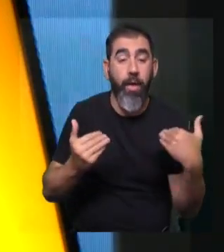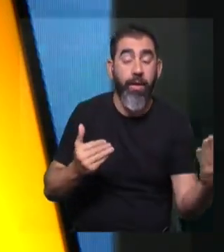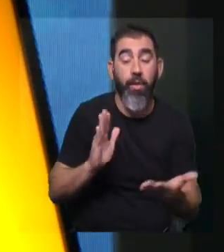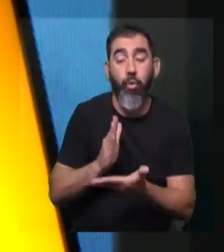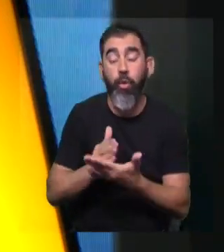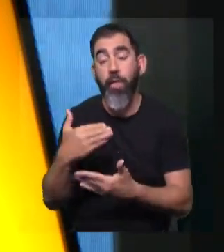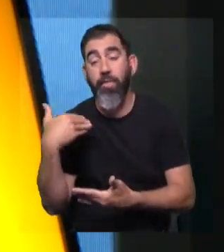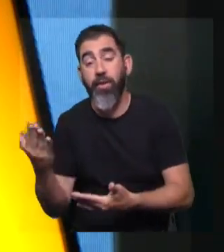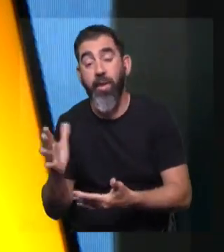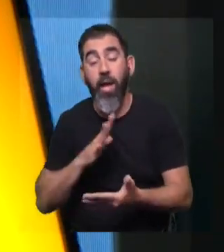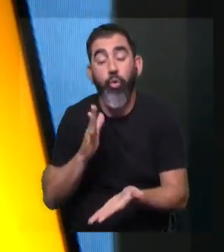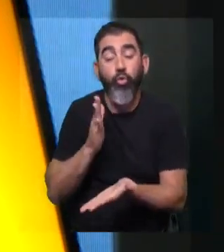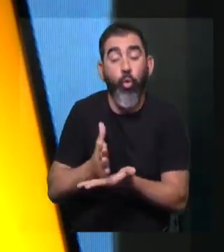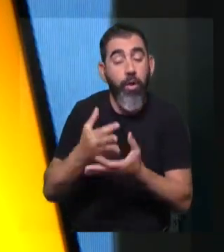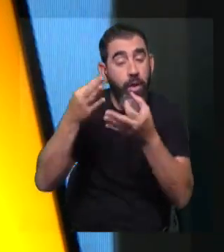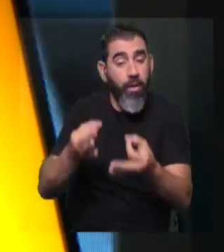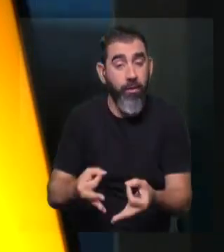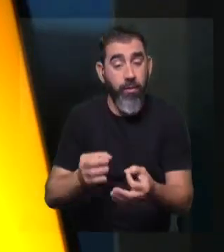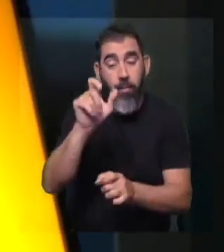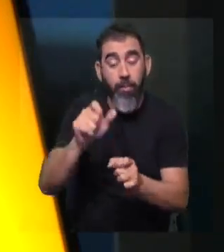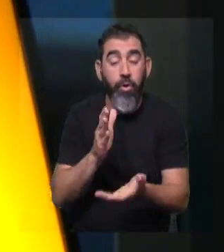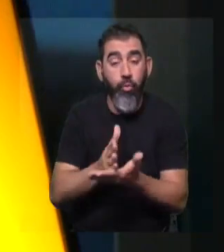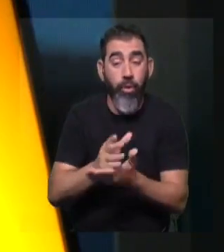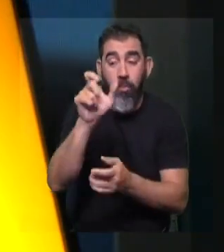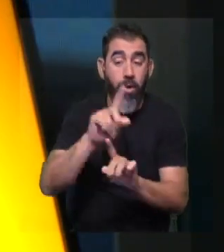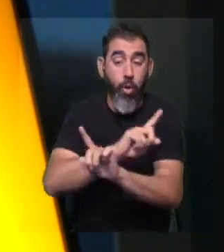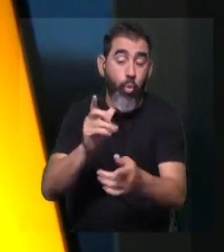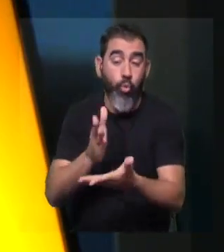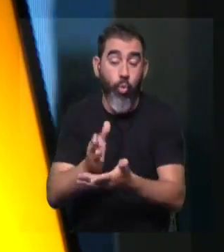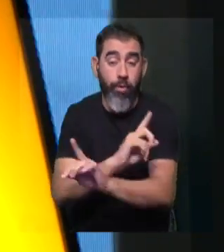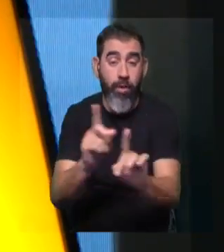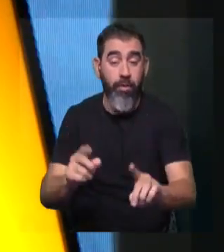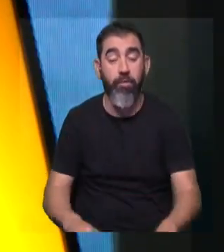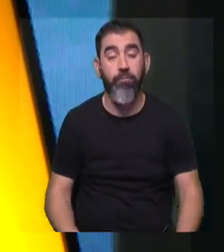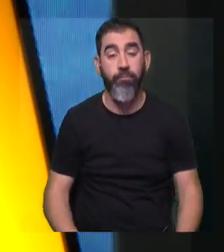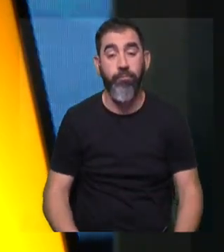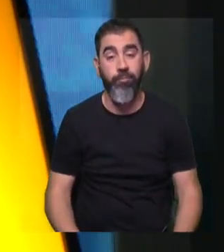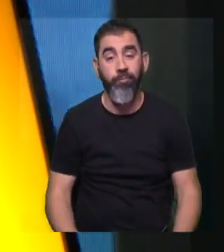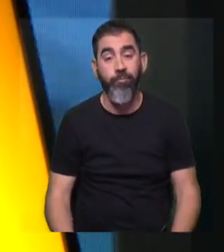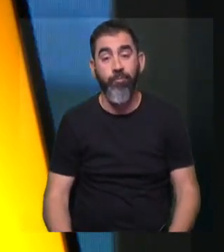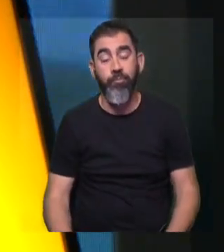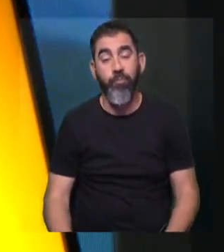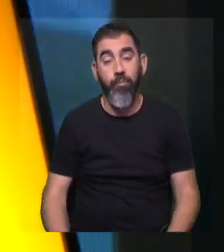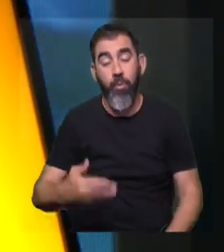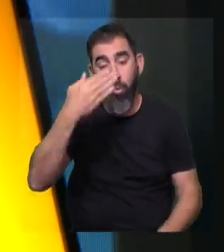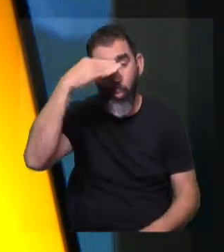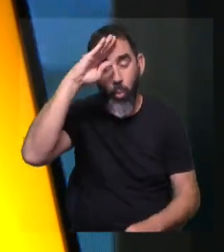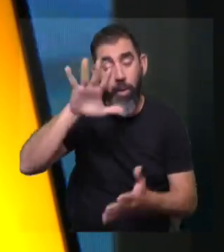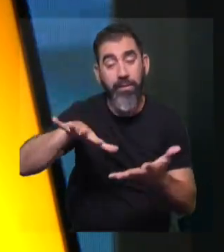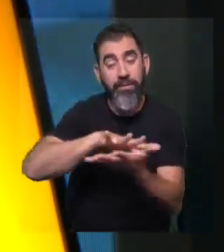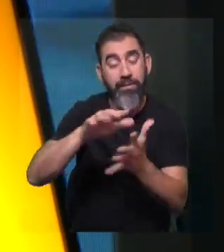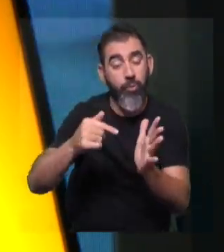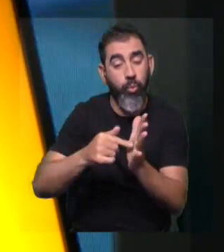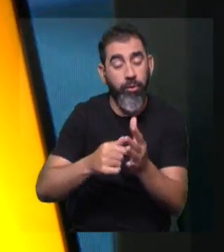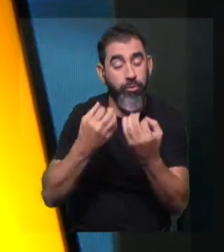solidaridad de derecha, hay solidaridad y gente que es solidaria y gente que no es solidaria. Entonces, ellos en realidad tienen una situación particular que es